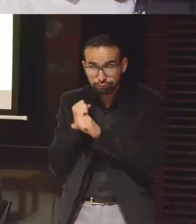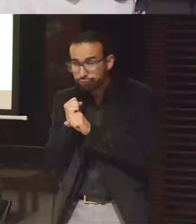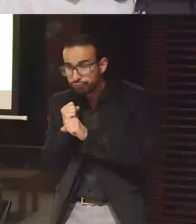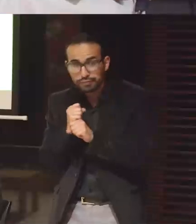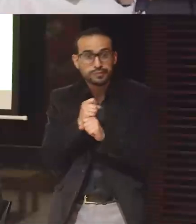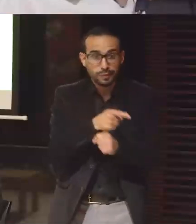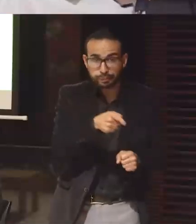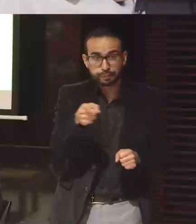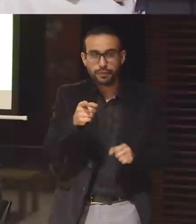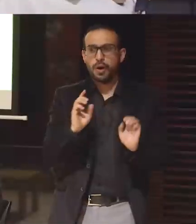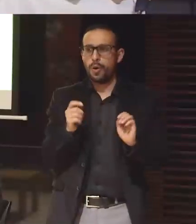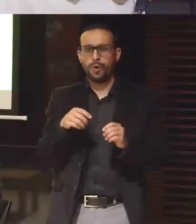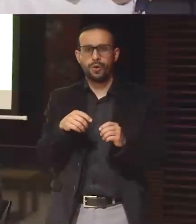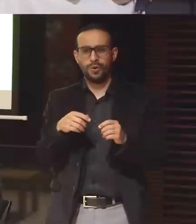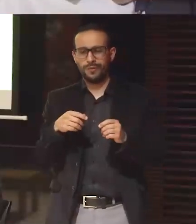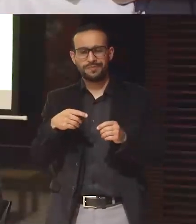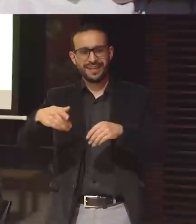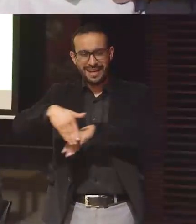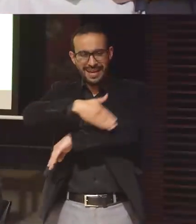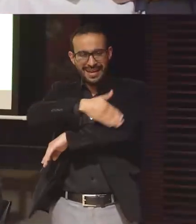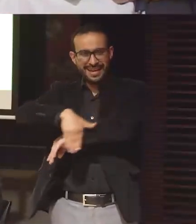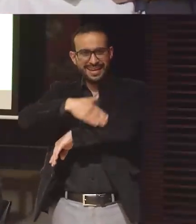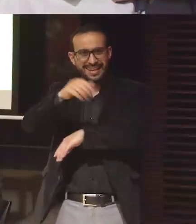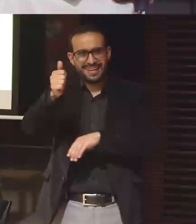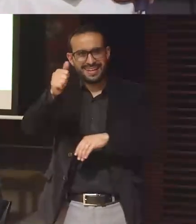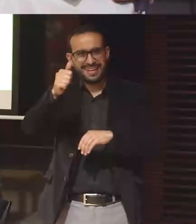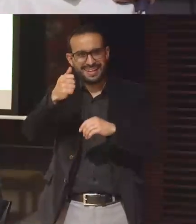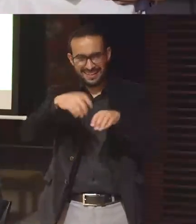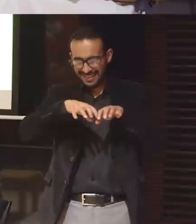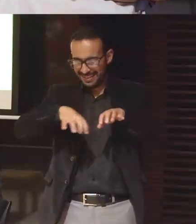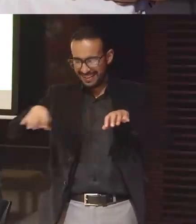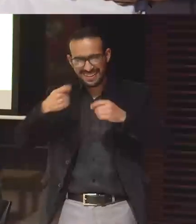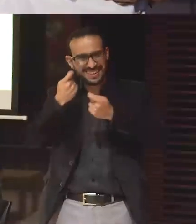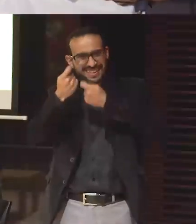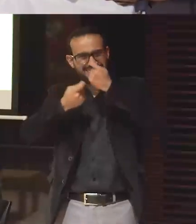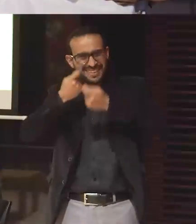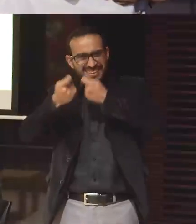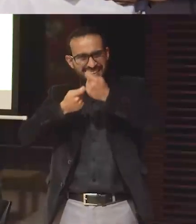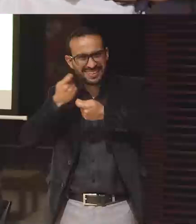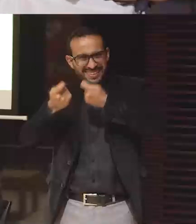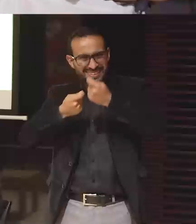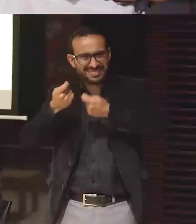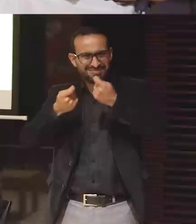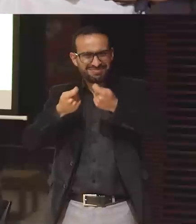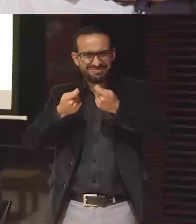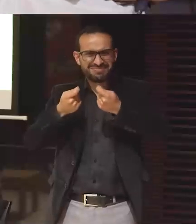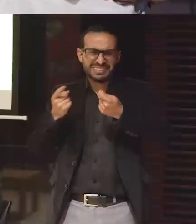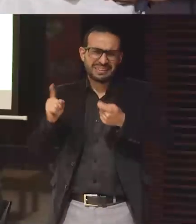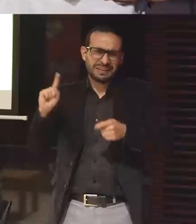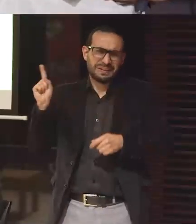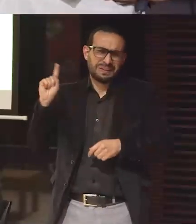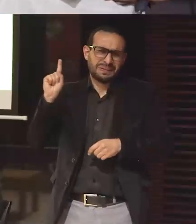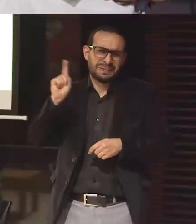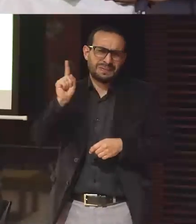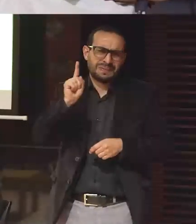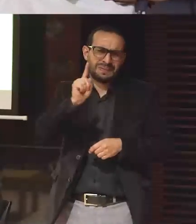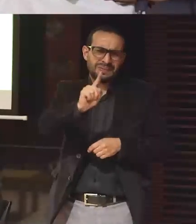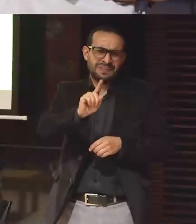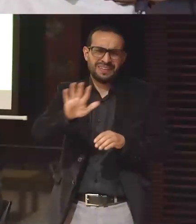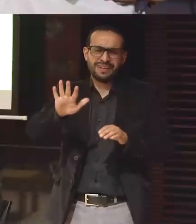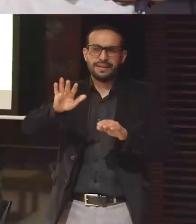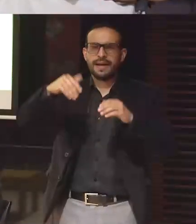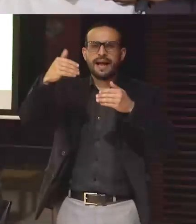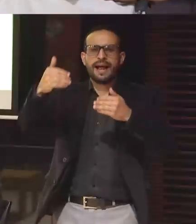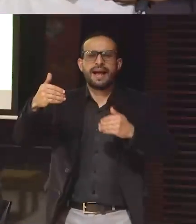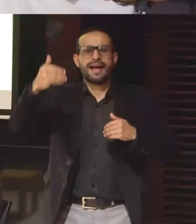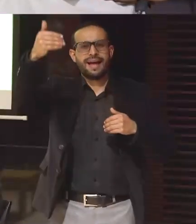los comerciantes de la calle 10, que son todos los que venden las cobijas de toda la vida, los cubrelechos de toda la vida, que en la parte de atrás tenemos